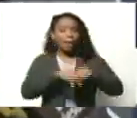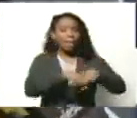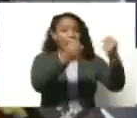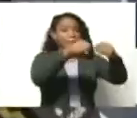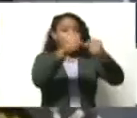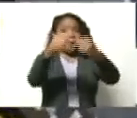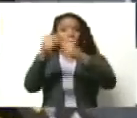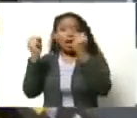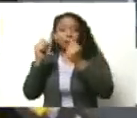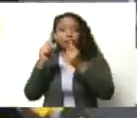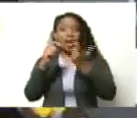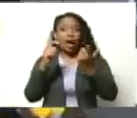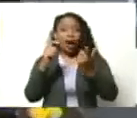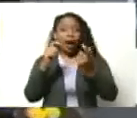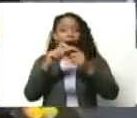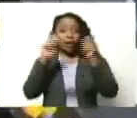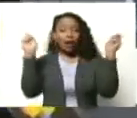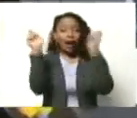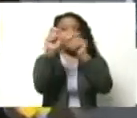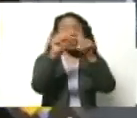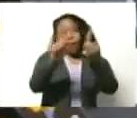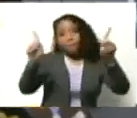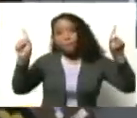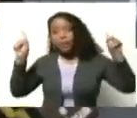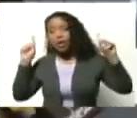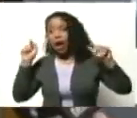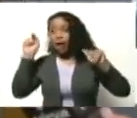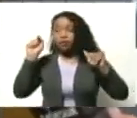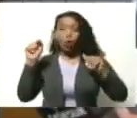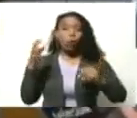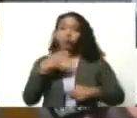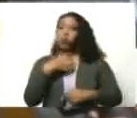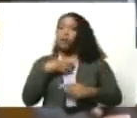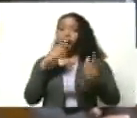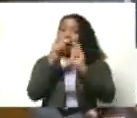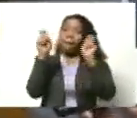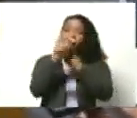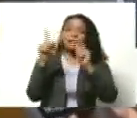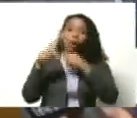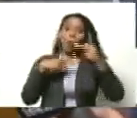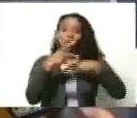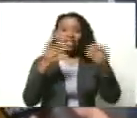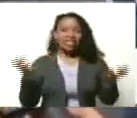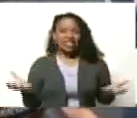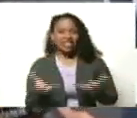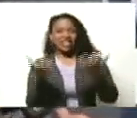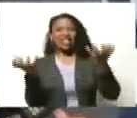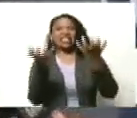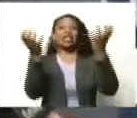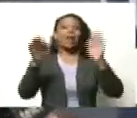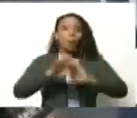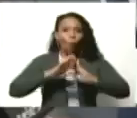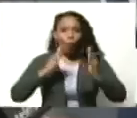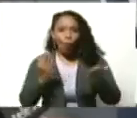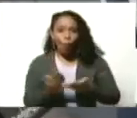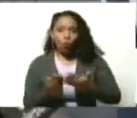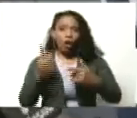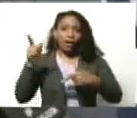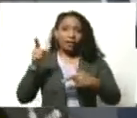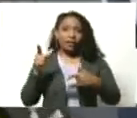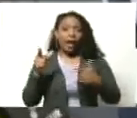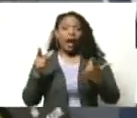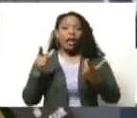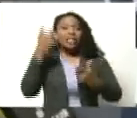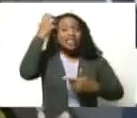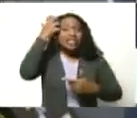el cambio climático, el carácter casi irreversible de los procesos de calentamiento global, de los procesos de deshielo de